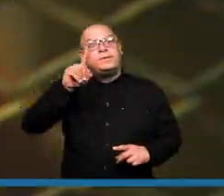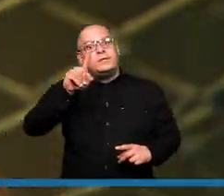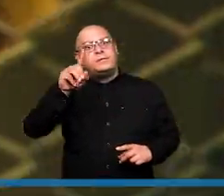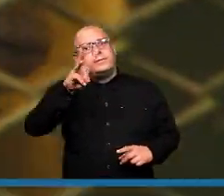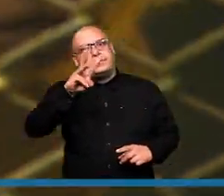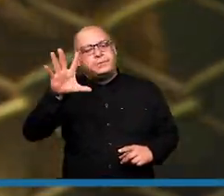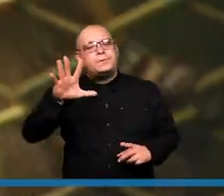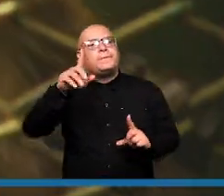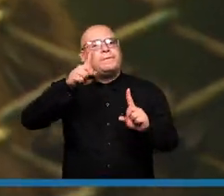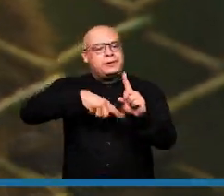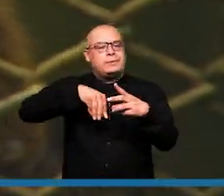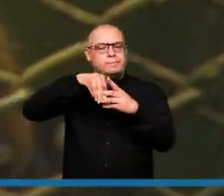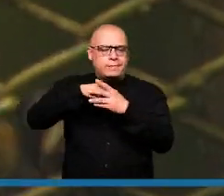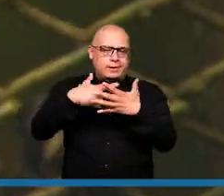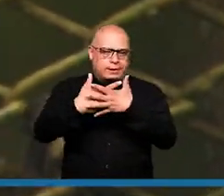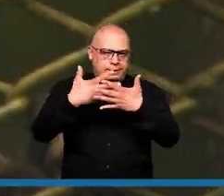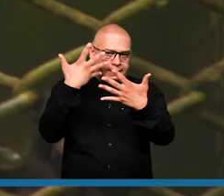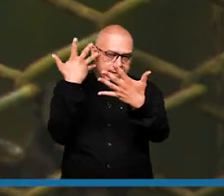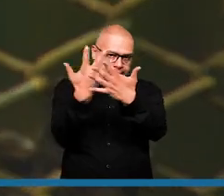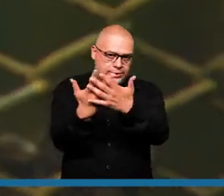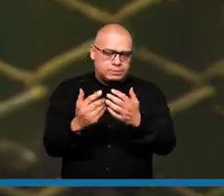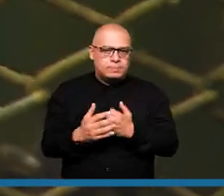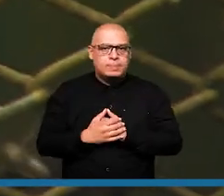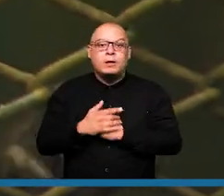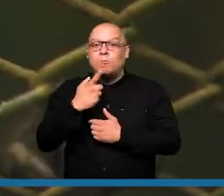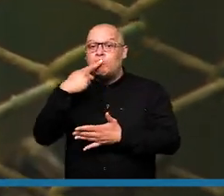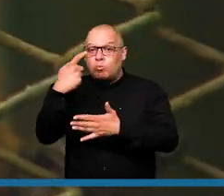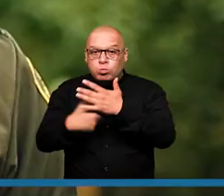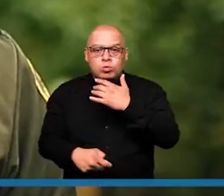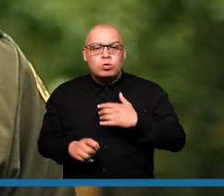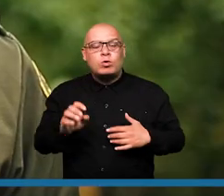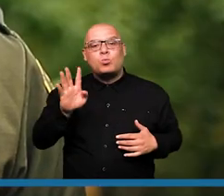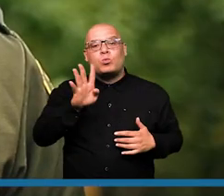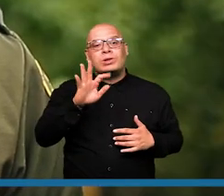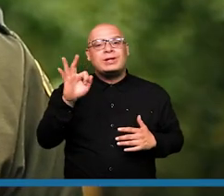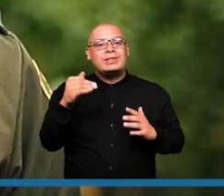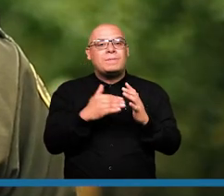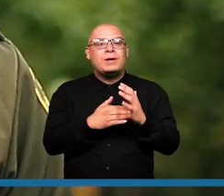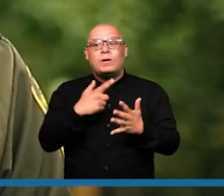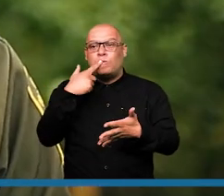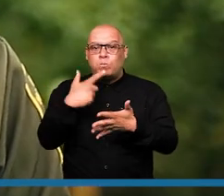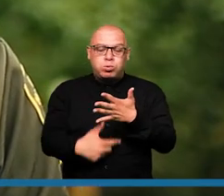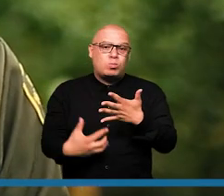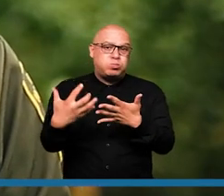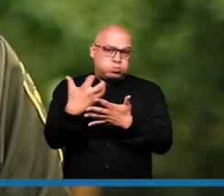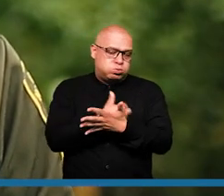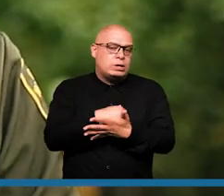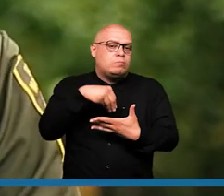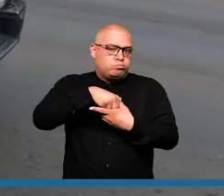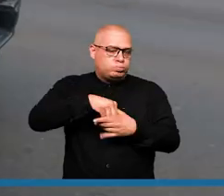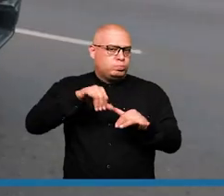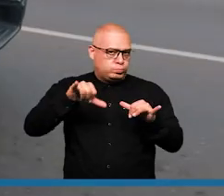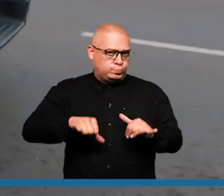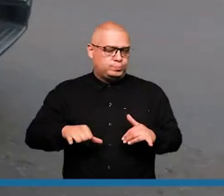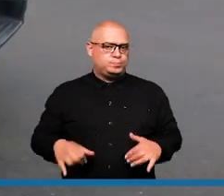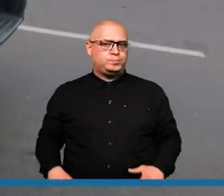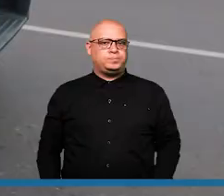prisión y unas multas que pasan más de los 43 mil salarios mínimos legales mensuales